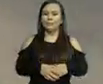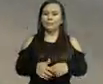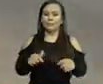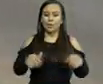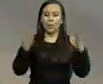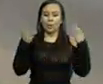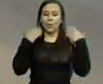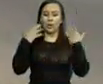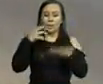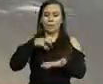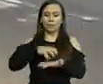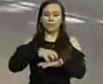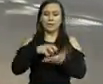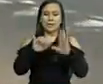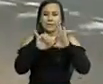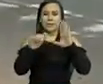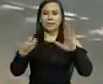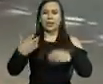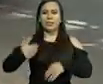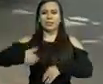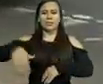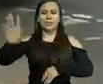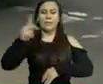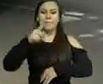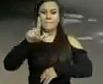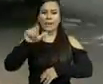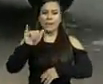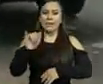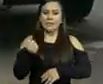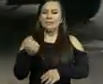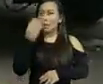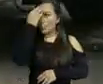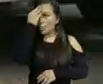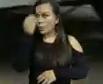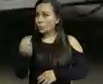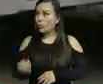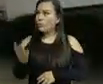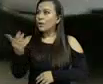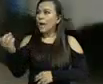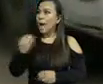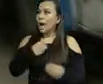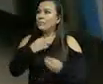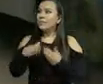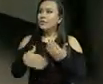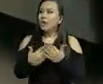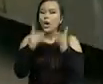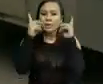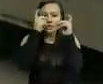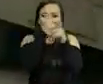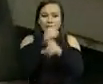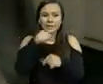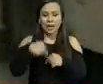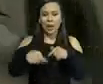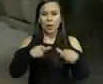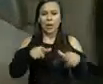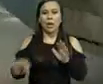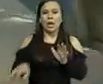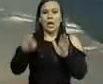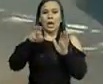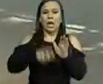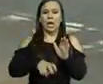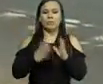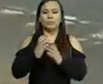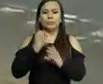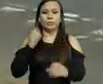a la provincia de santa elena villamil playas amiga muy buen día coméntenos que es tan complicado se le hace ustedes embarcarse en las unidades